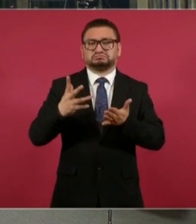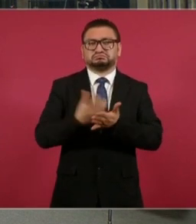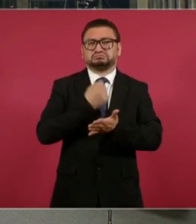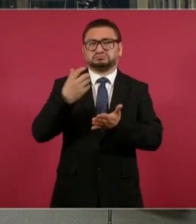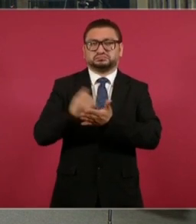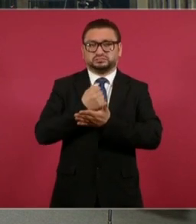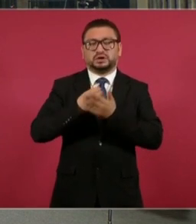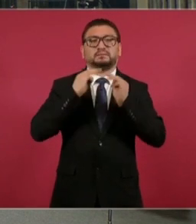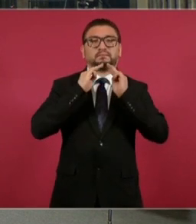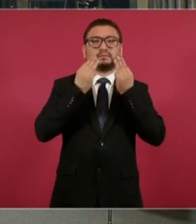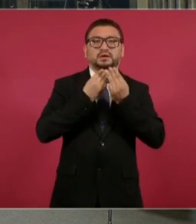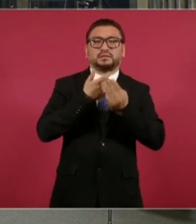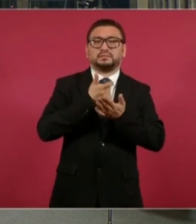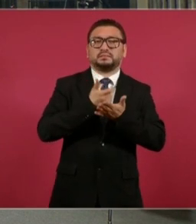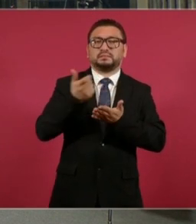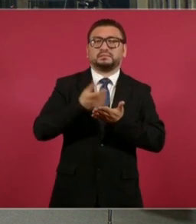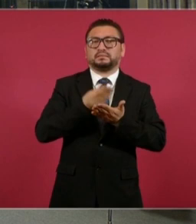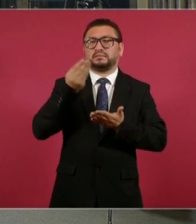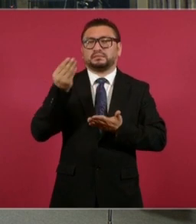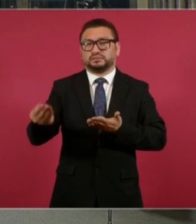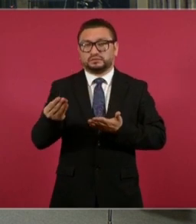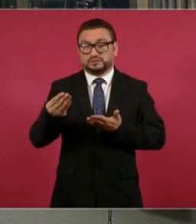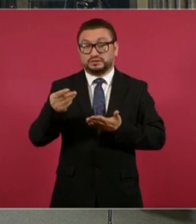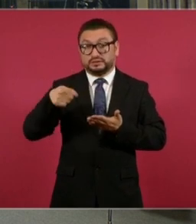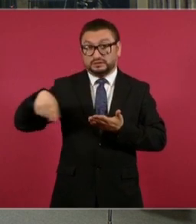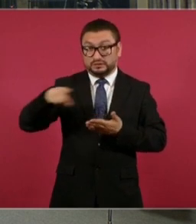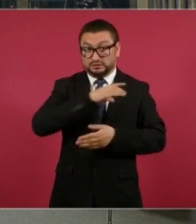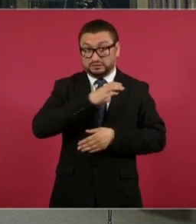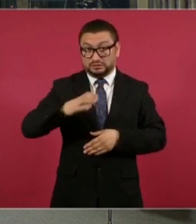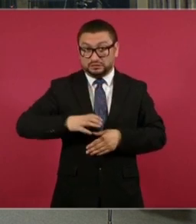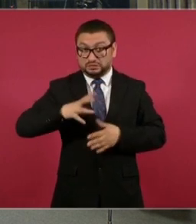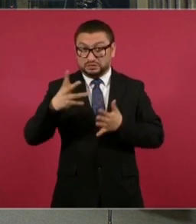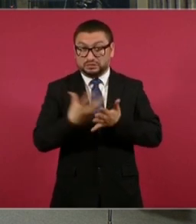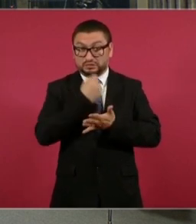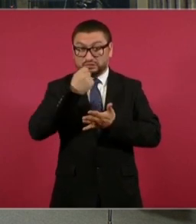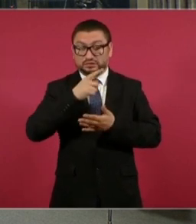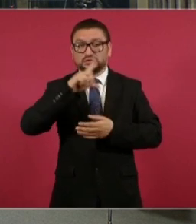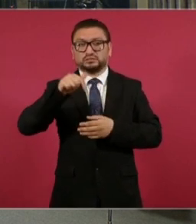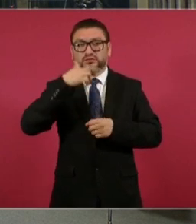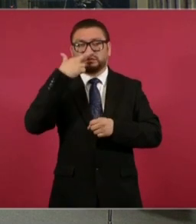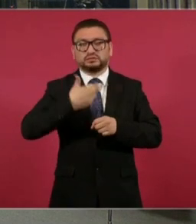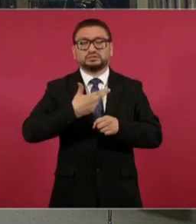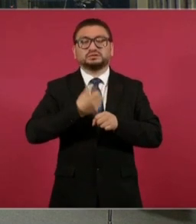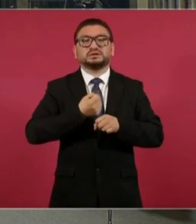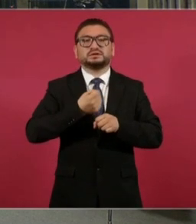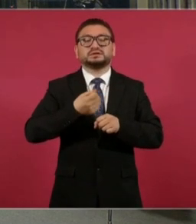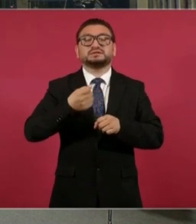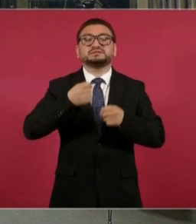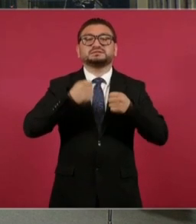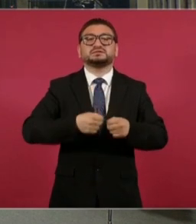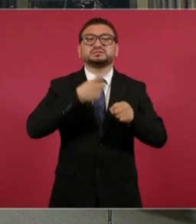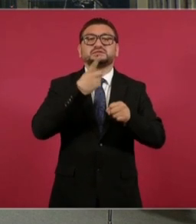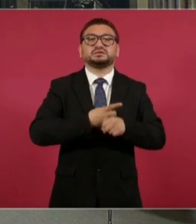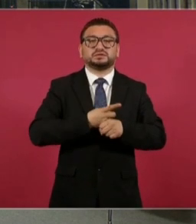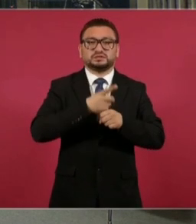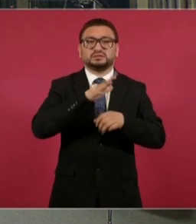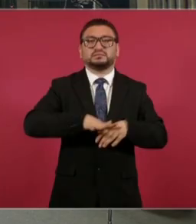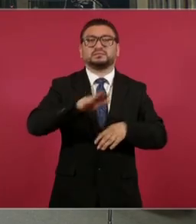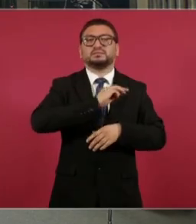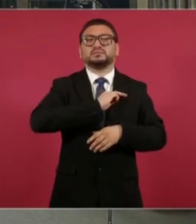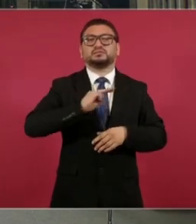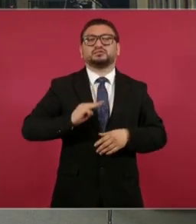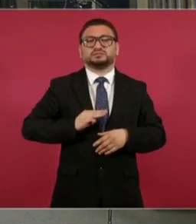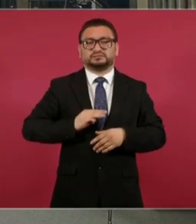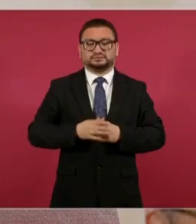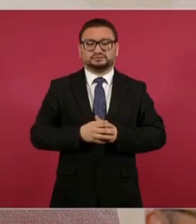ganaran a cambio de que les dejaran la secretaría de seguridad pública del